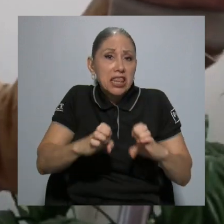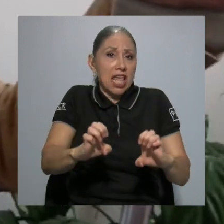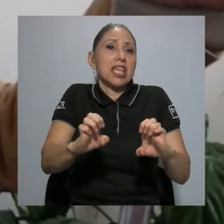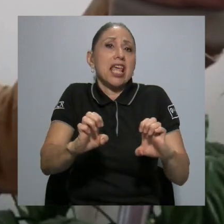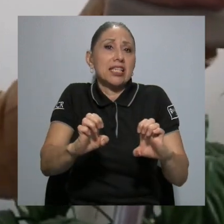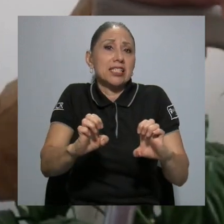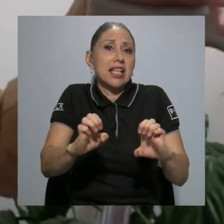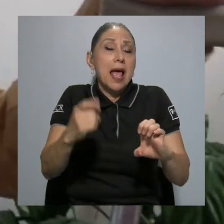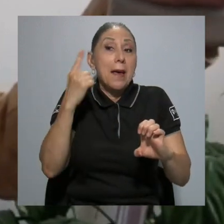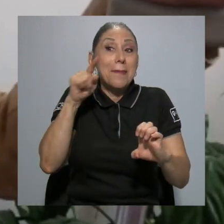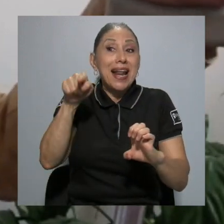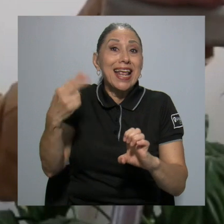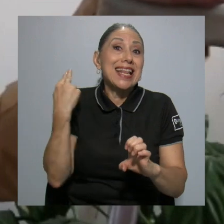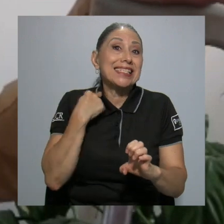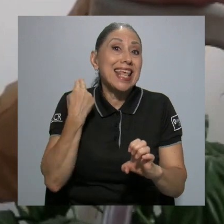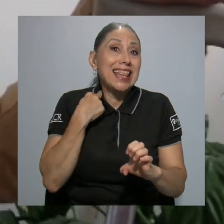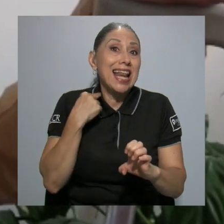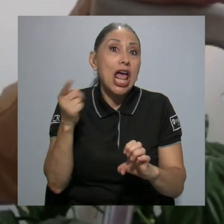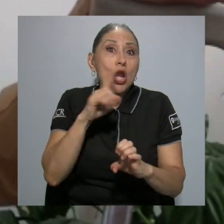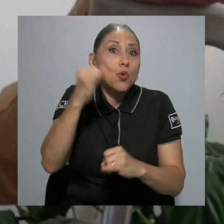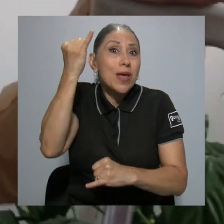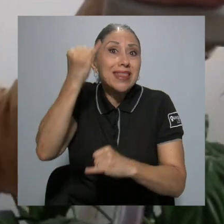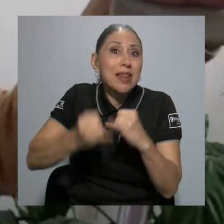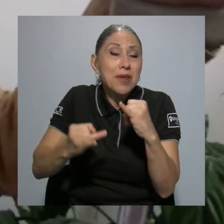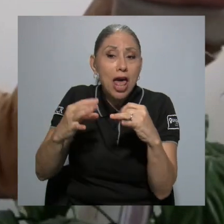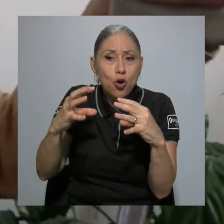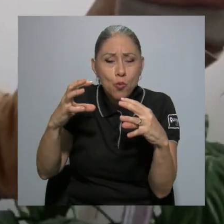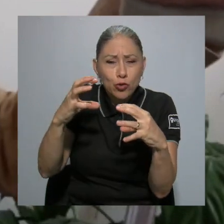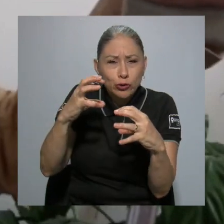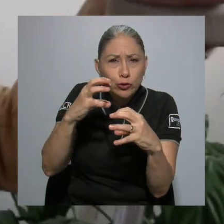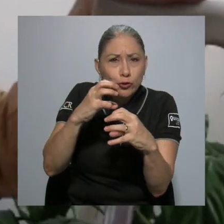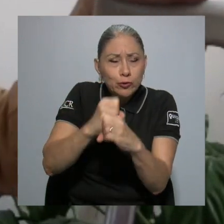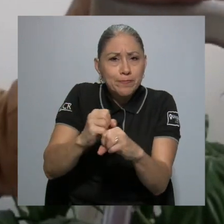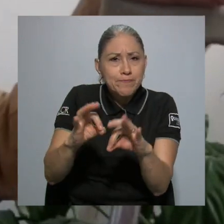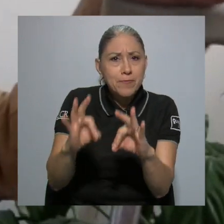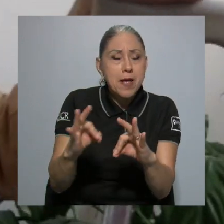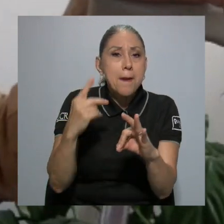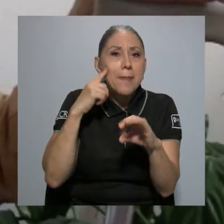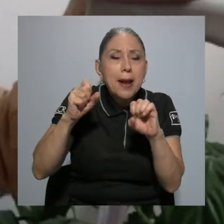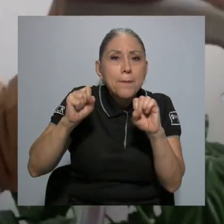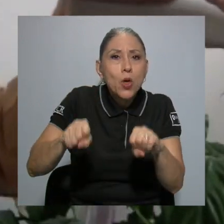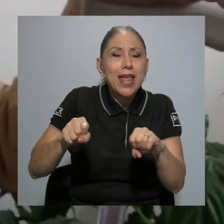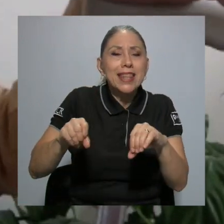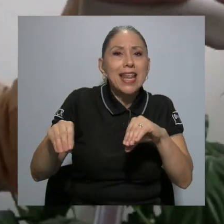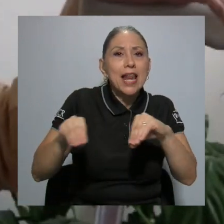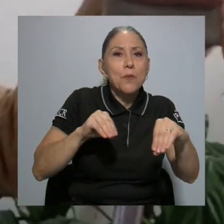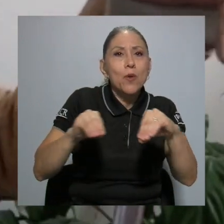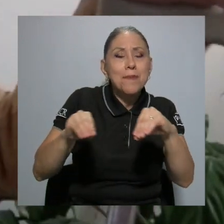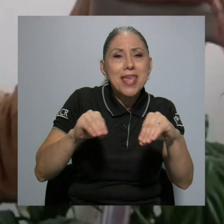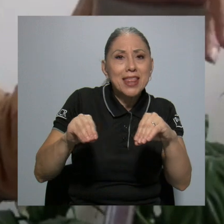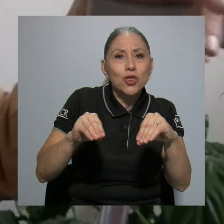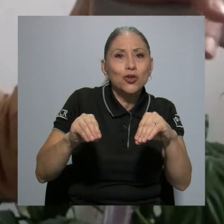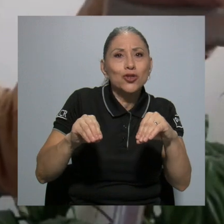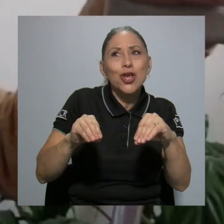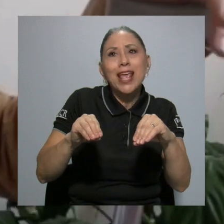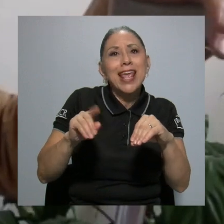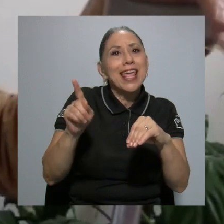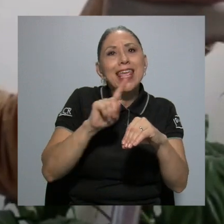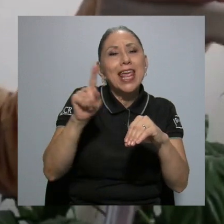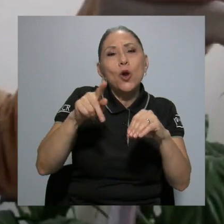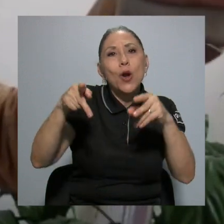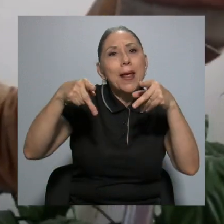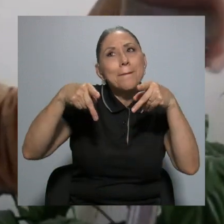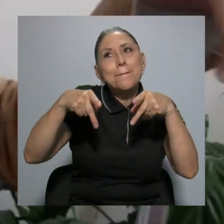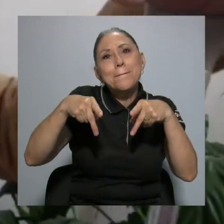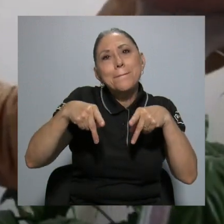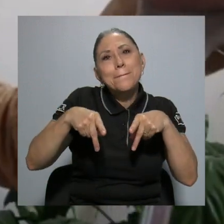estrategias por las cuales el esqueleto no ha terminado de fusionarse para poder tener movimientos que no le permitirían, si es que lo